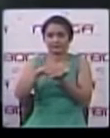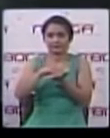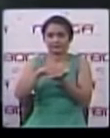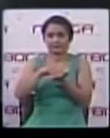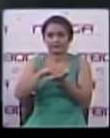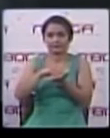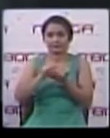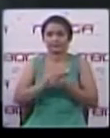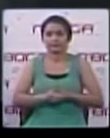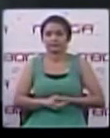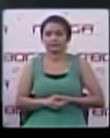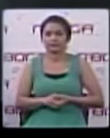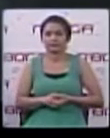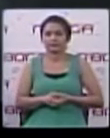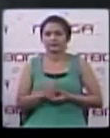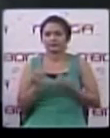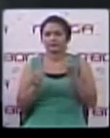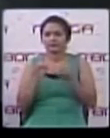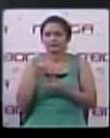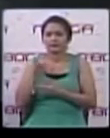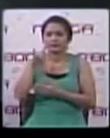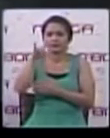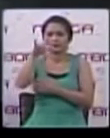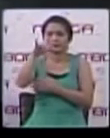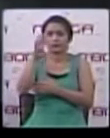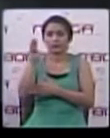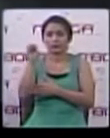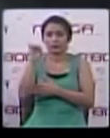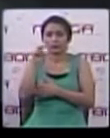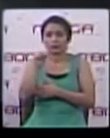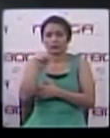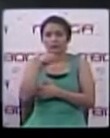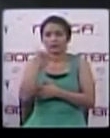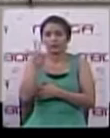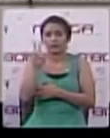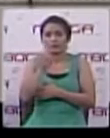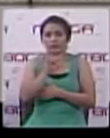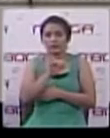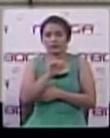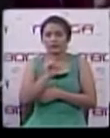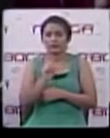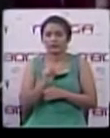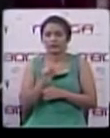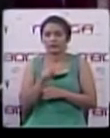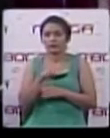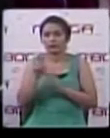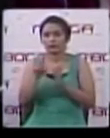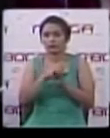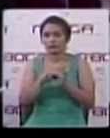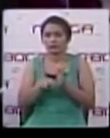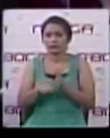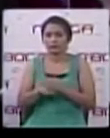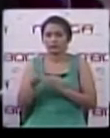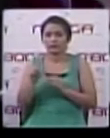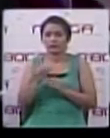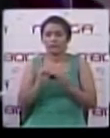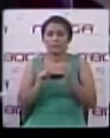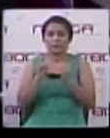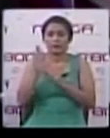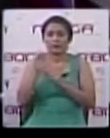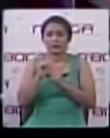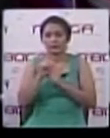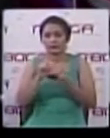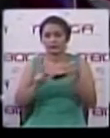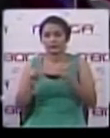Estos vuelos serán operados en aviones Boeing 767, con capacidad para 216 pasajeros en cabina Economy y